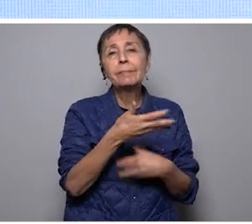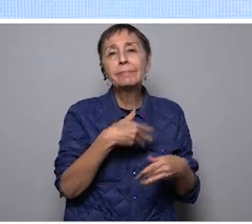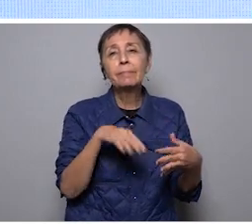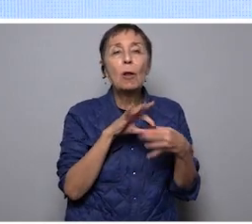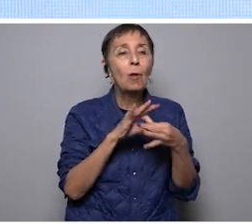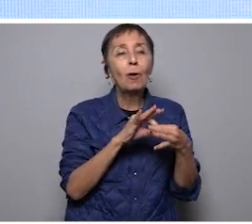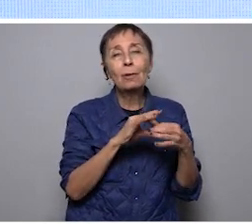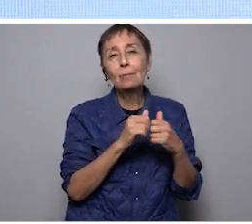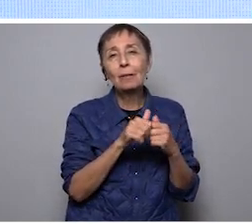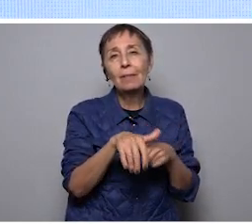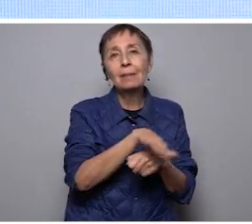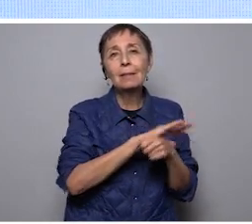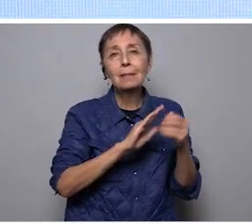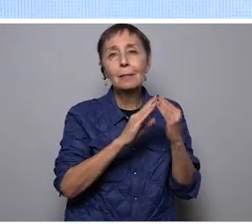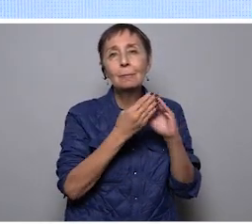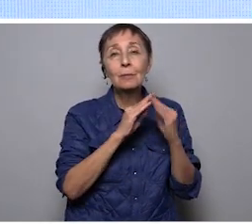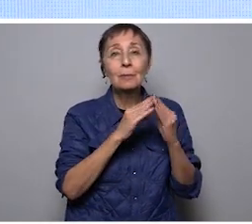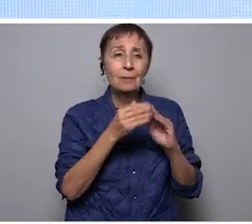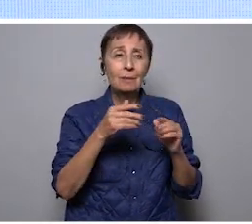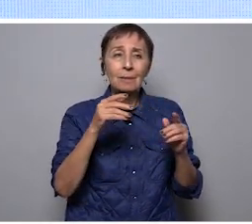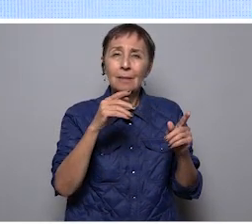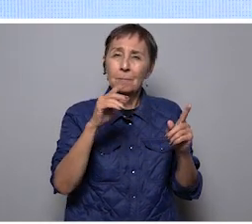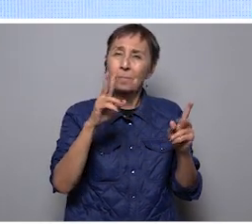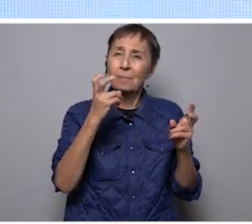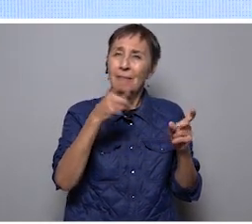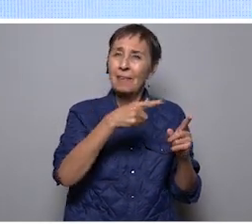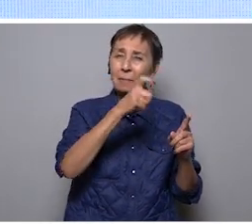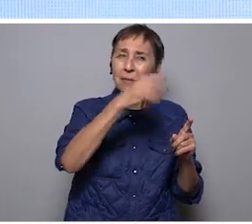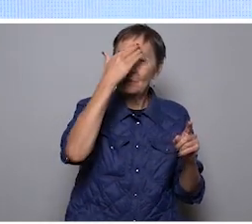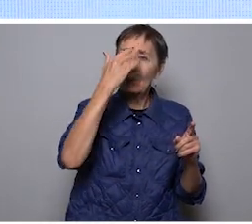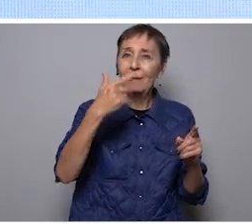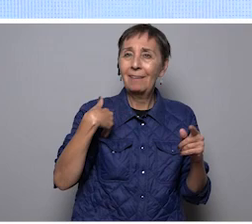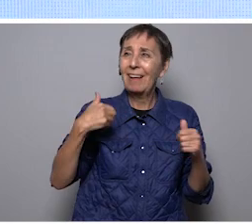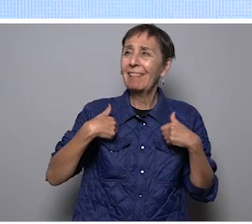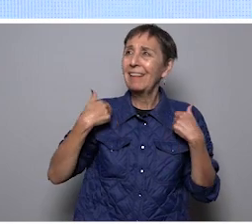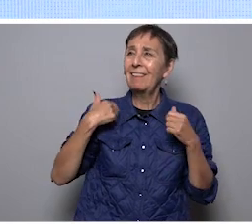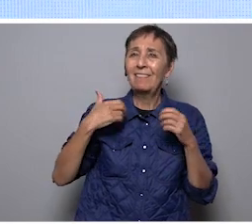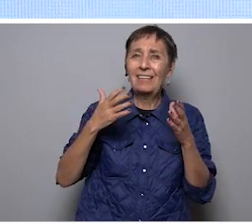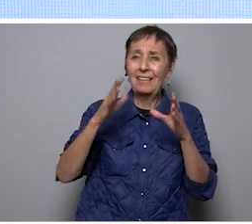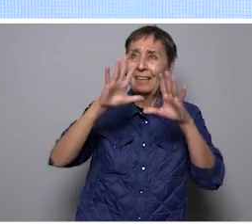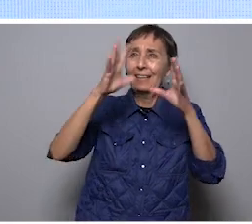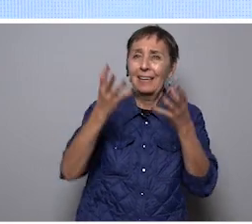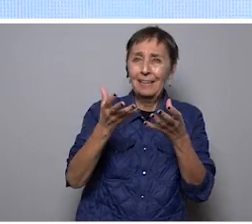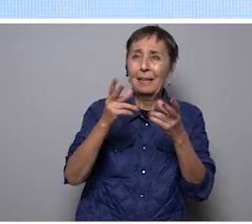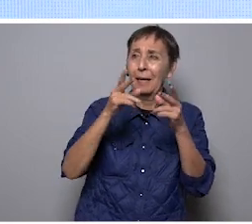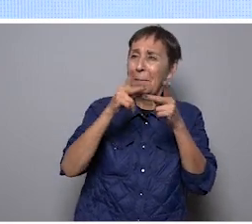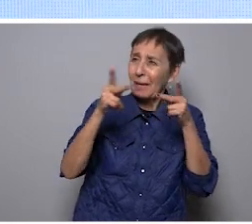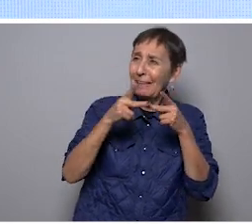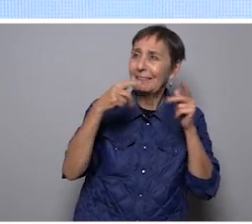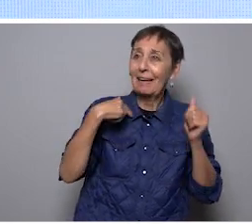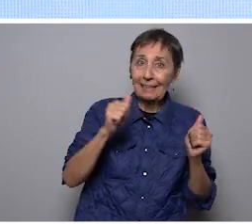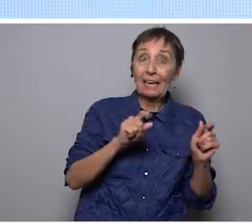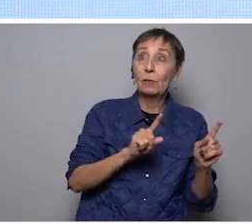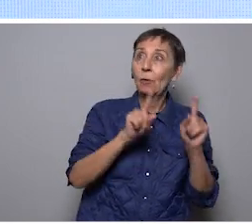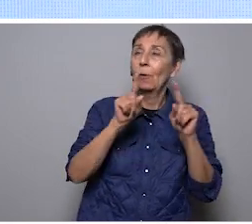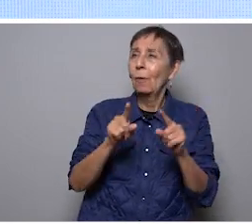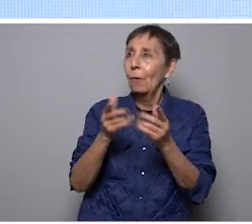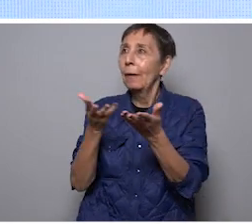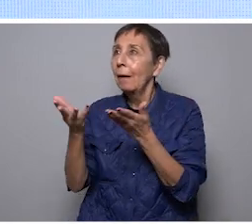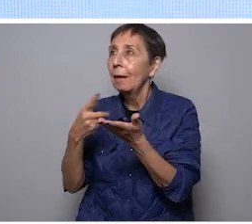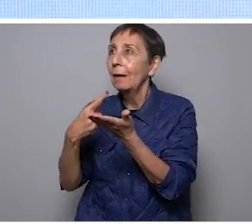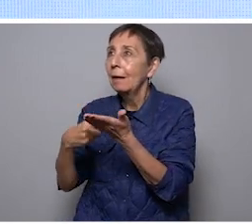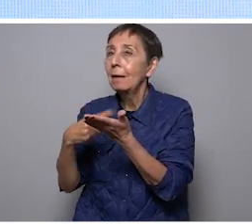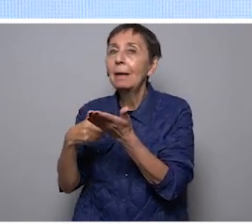viva que pertenece que hay un lugar a donde puede ir que hay un lugar donde participa en el modelo de gobernabilidad que participa en el modelo